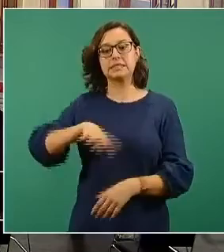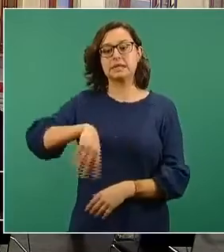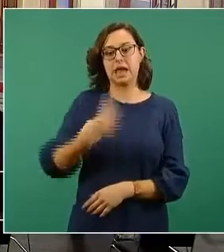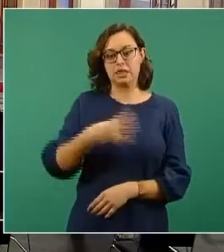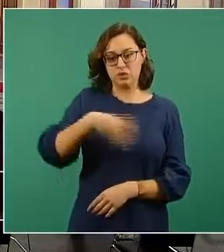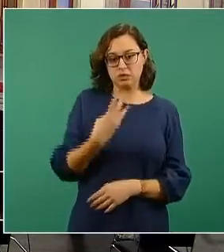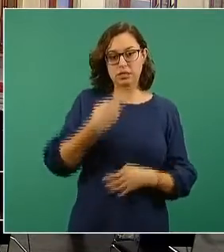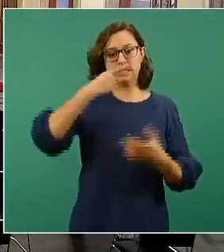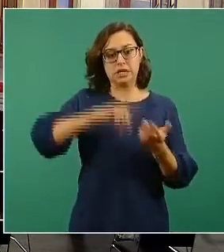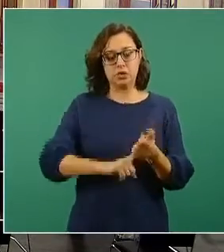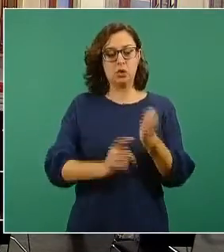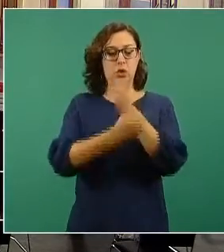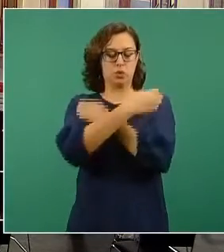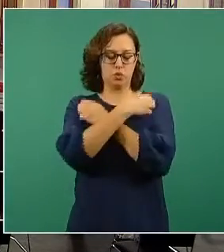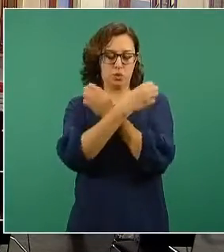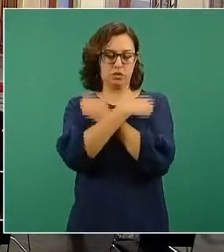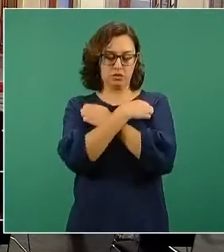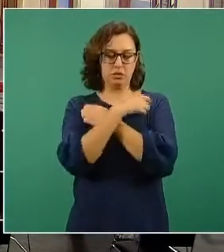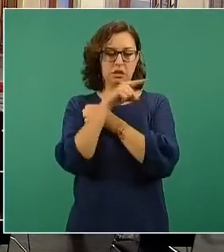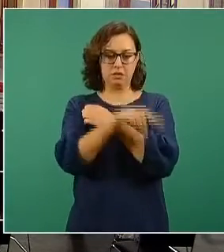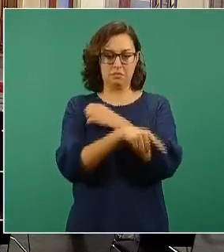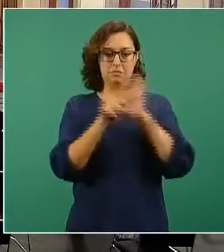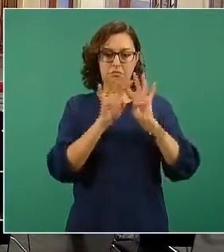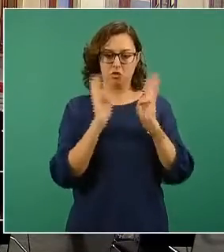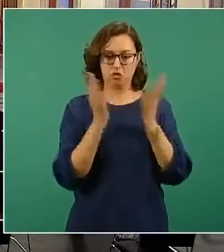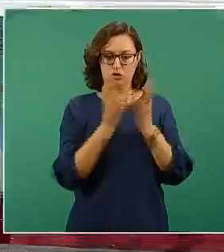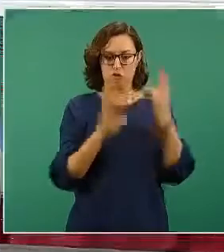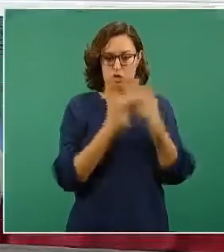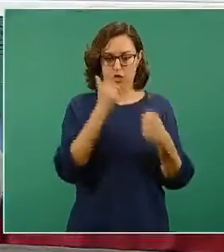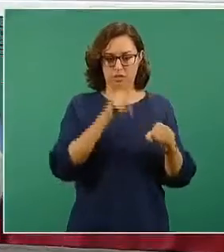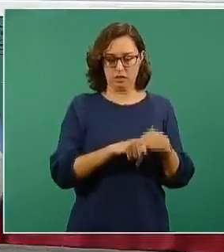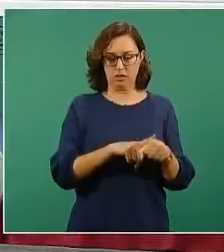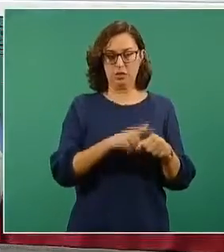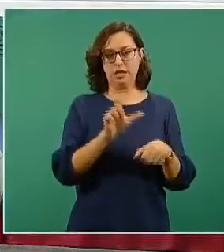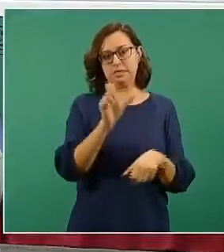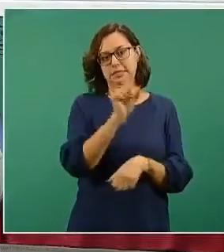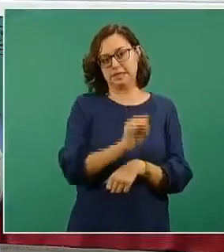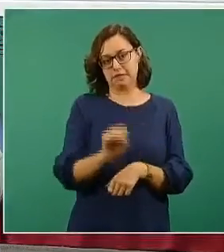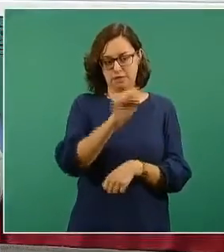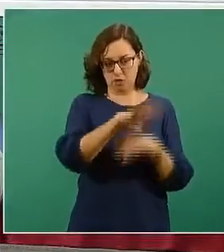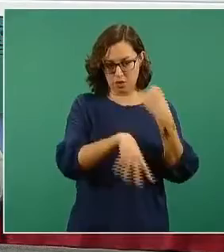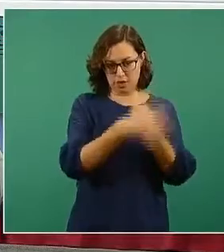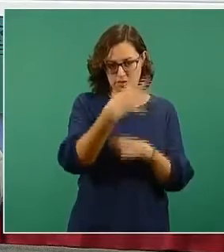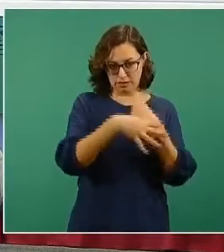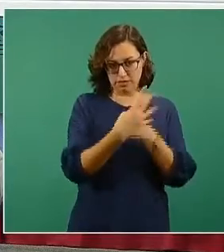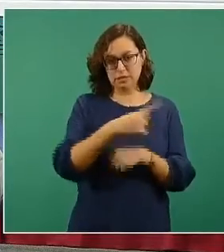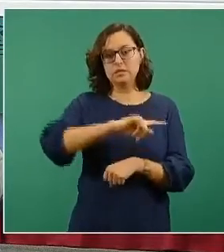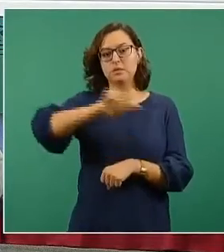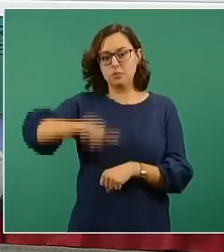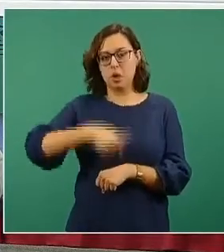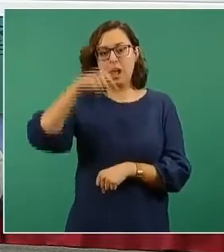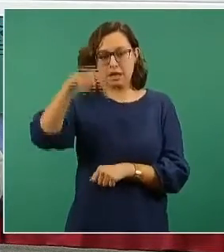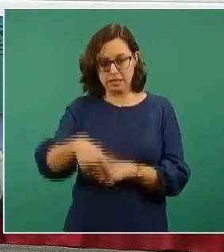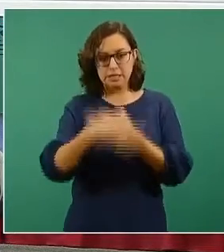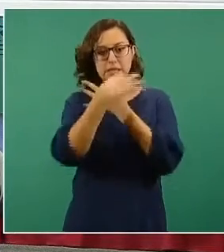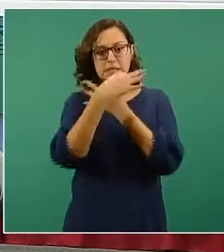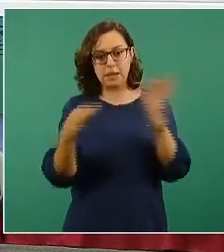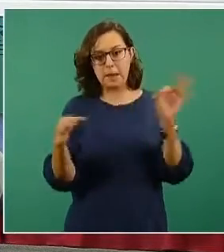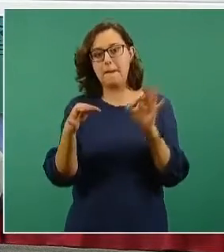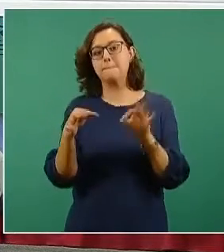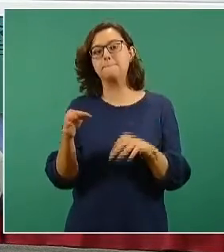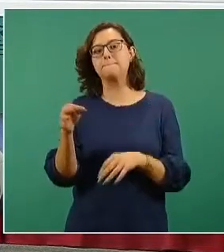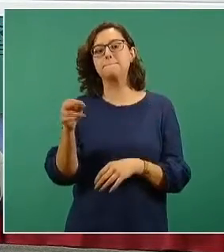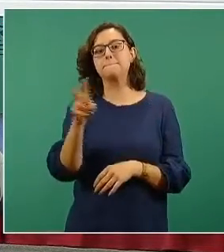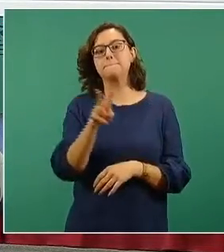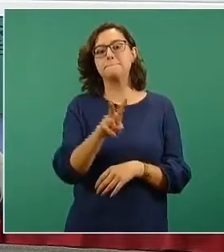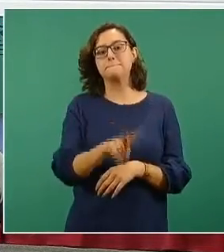sistema educativo en una sesión del Consejo Educativo Nacional el sábado 14 y fueron anunciadas aquí por nosotros el viernes 13